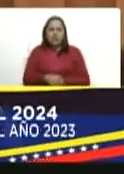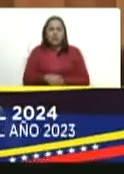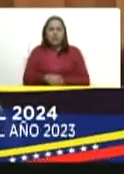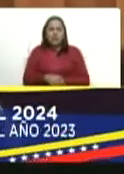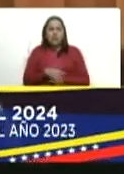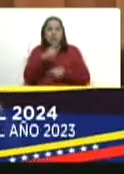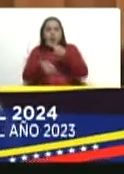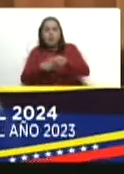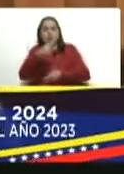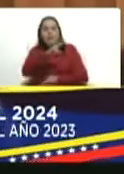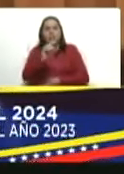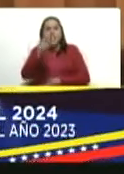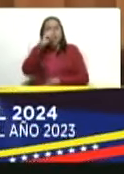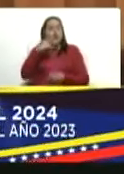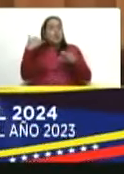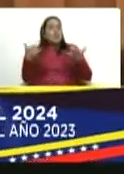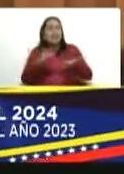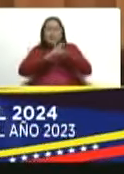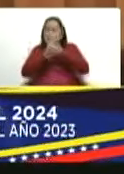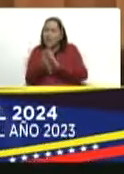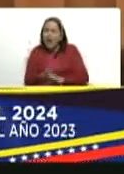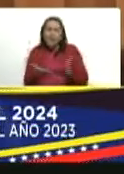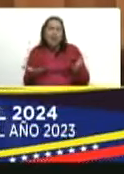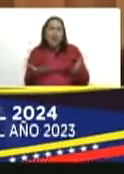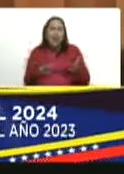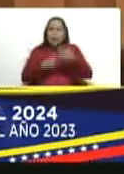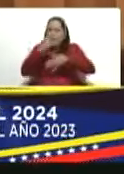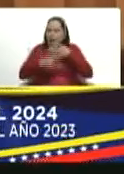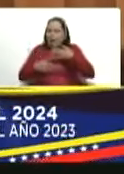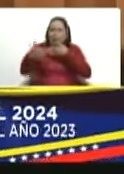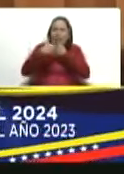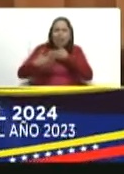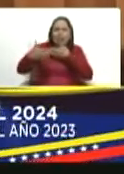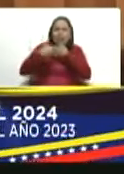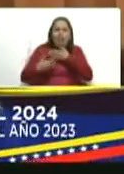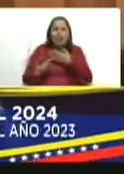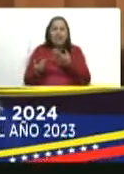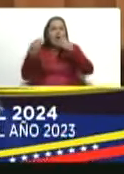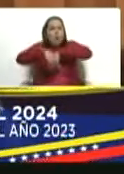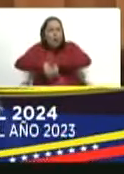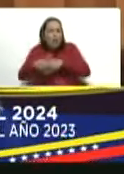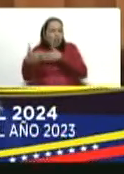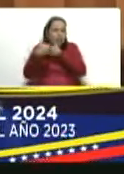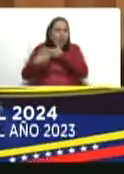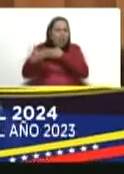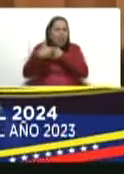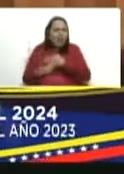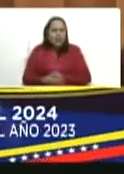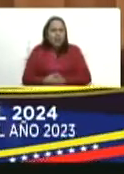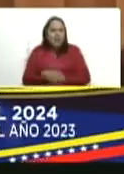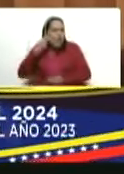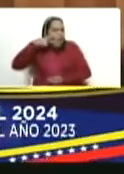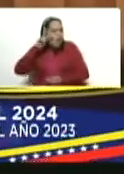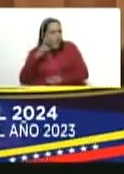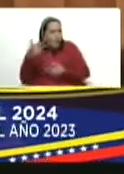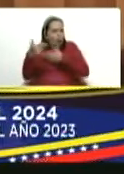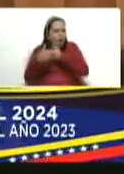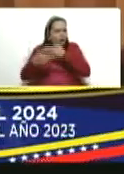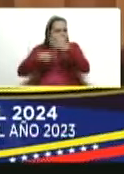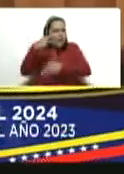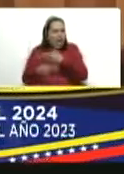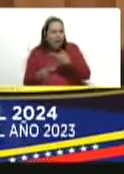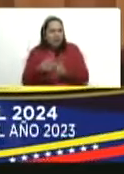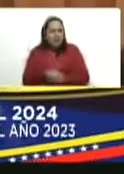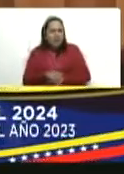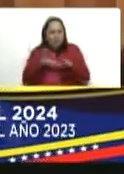después de 20 años que ya basta de conspiraciones, de tramas, de trampas, de